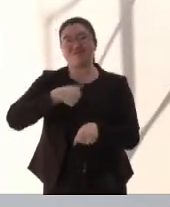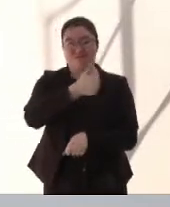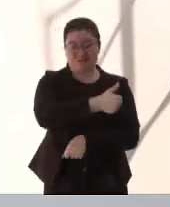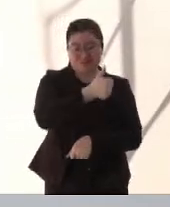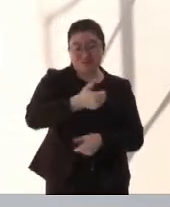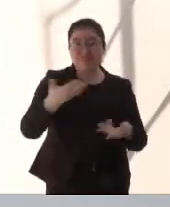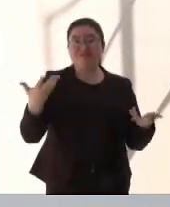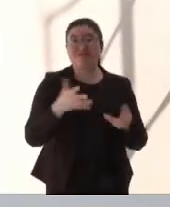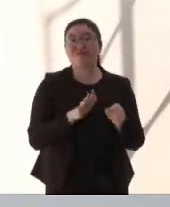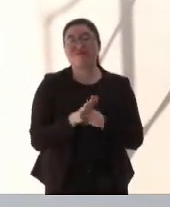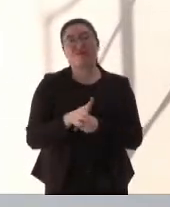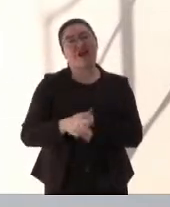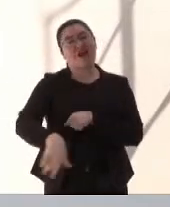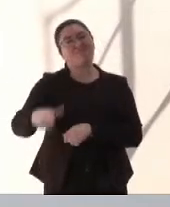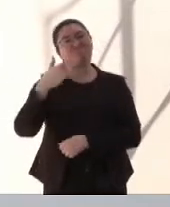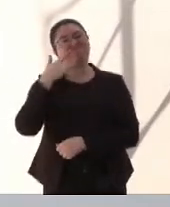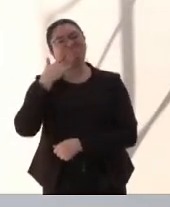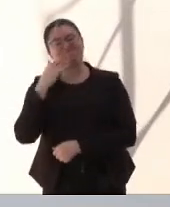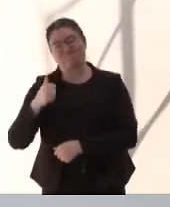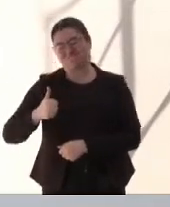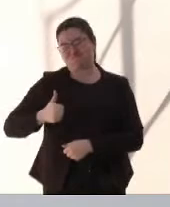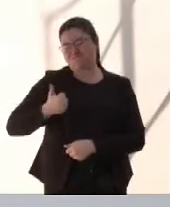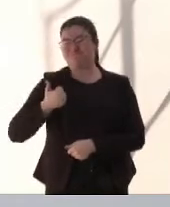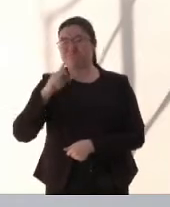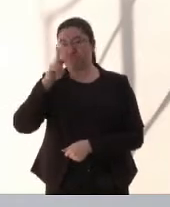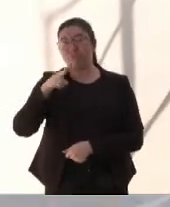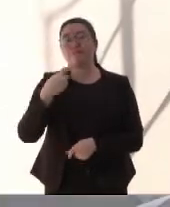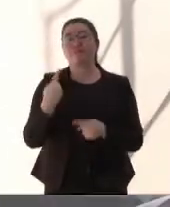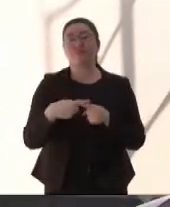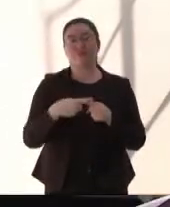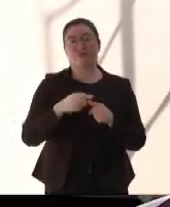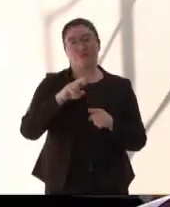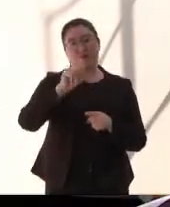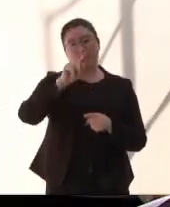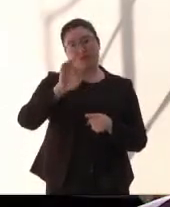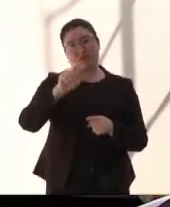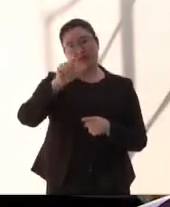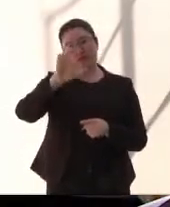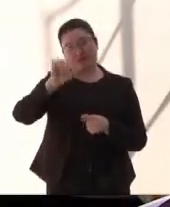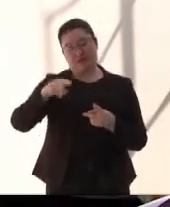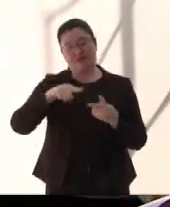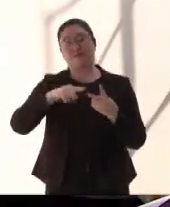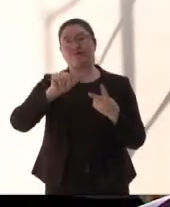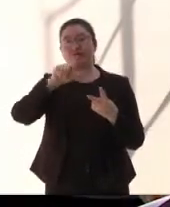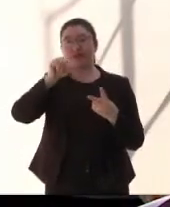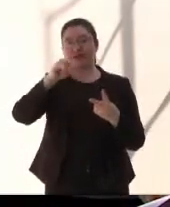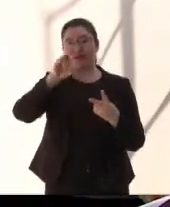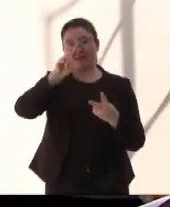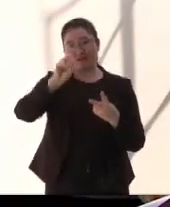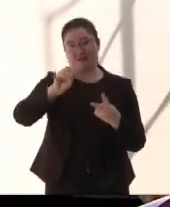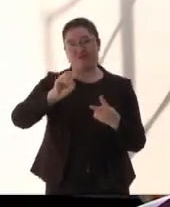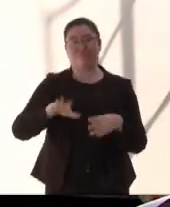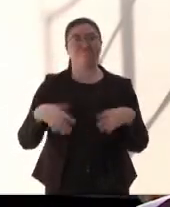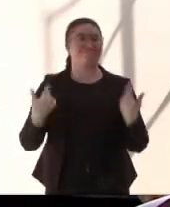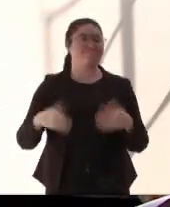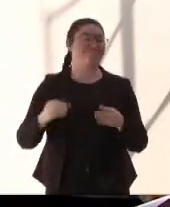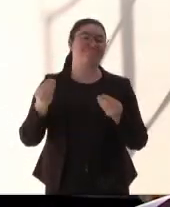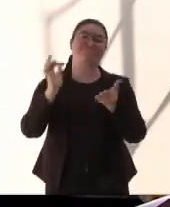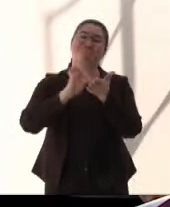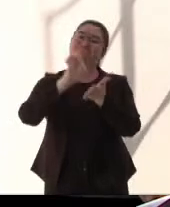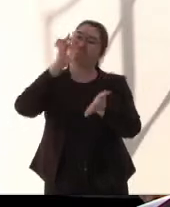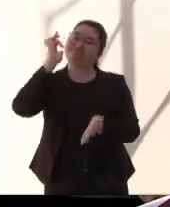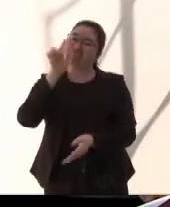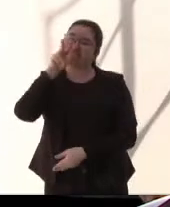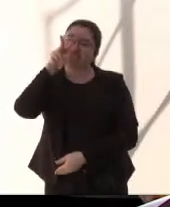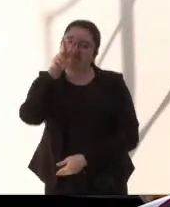haciendo nuestro mejor esfuerzo, que es Rosa Isela y Alejandro, ¿no? Muchísimas gracias. ¿Sí? ¿Sí?